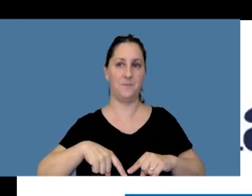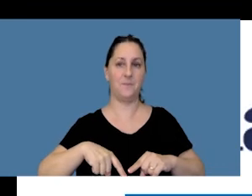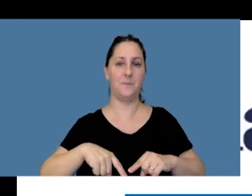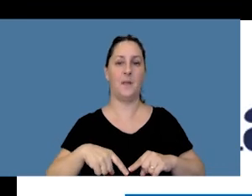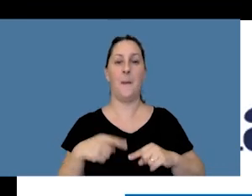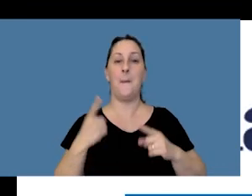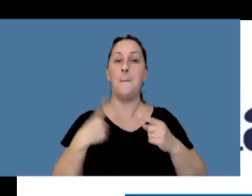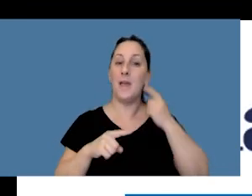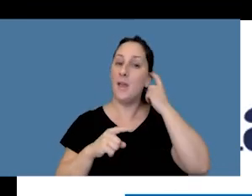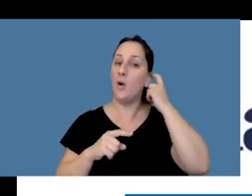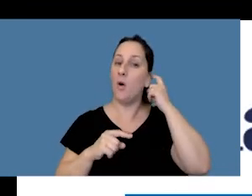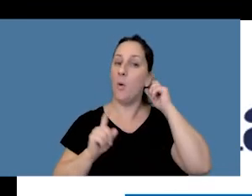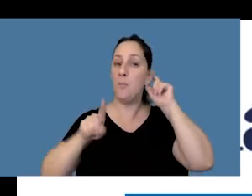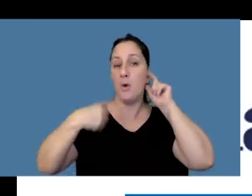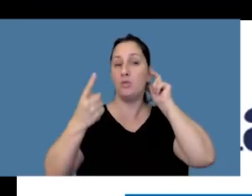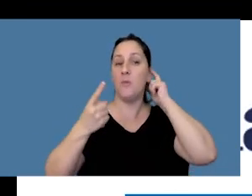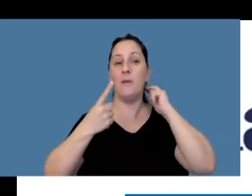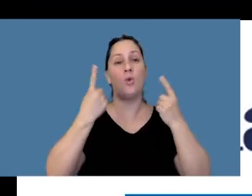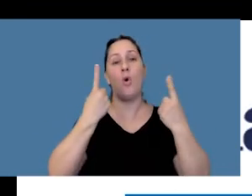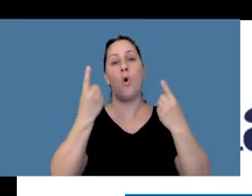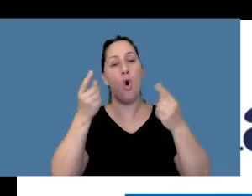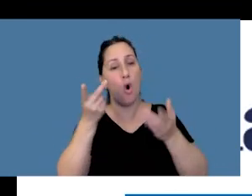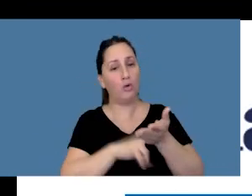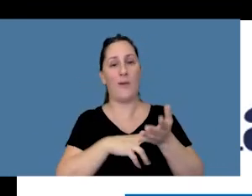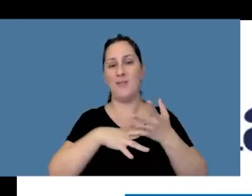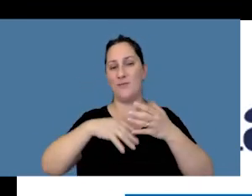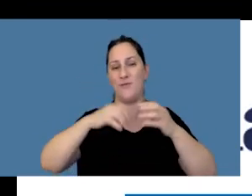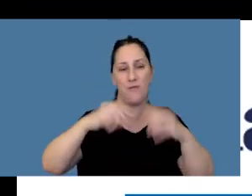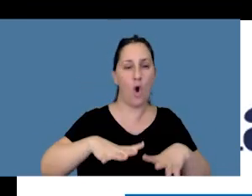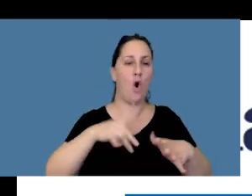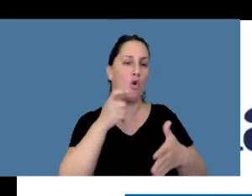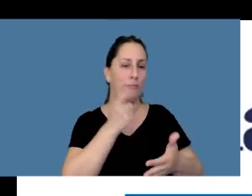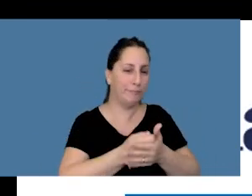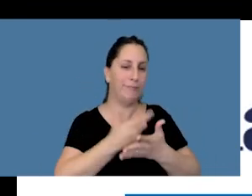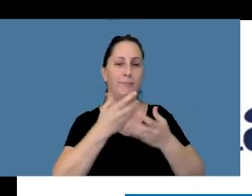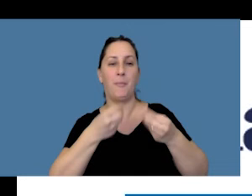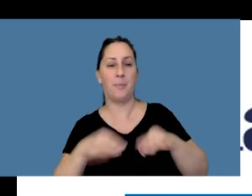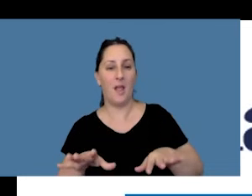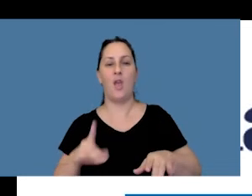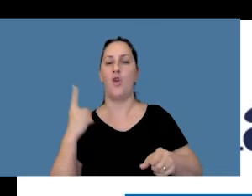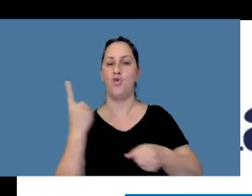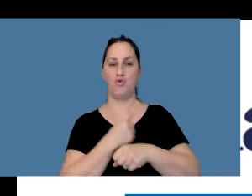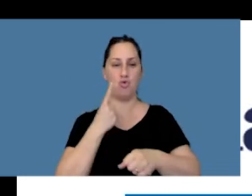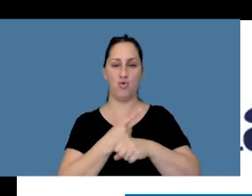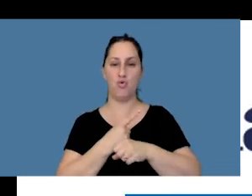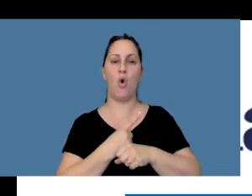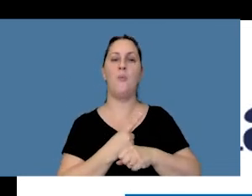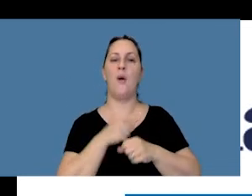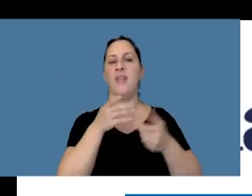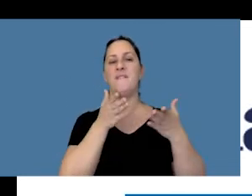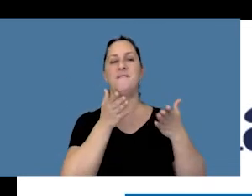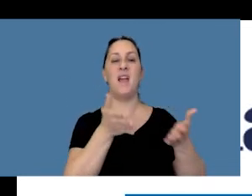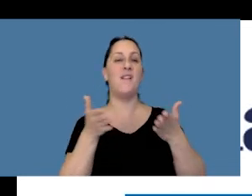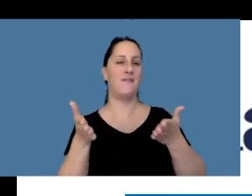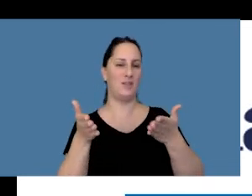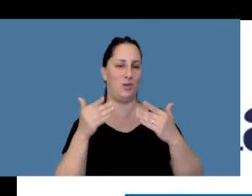se caigan la próxima vez, no van a poder, ¿cómo se llama?, gozar de este beneficio. ¿Qué